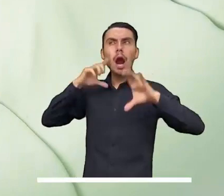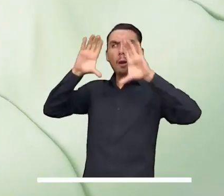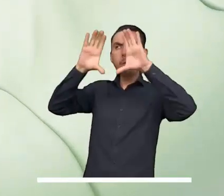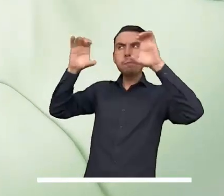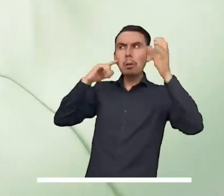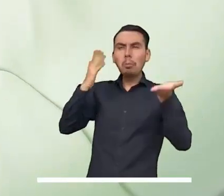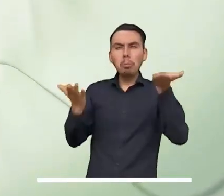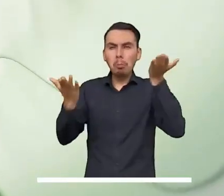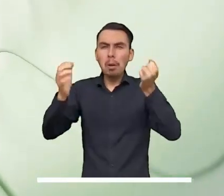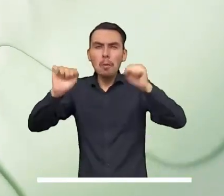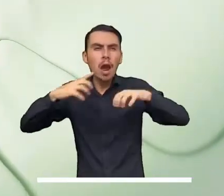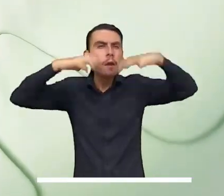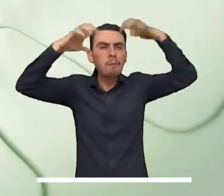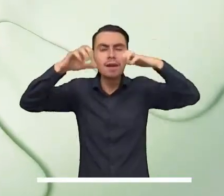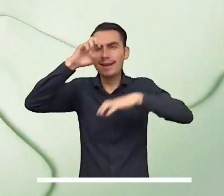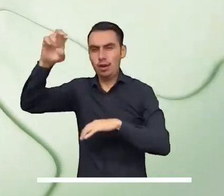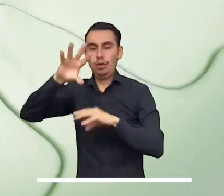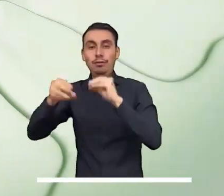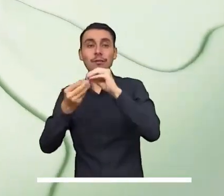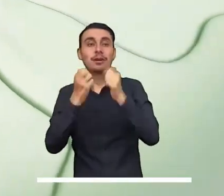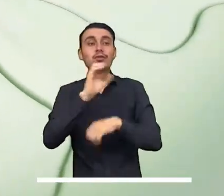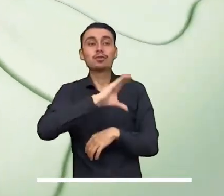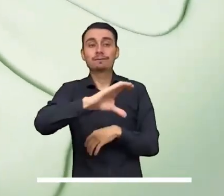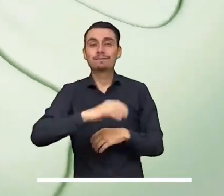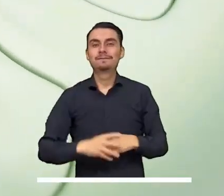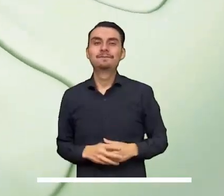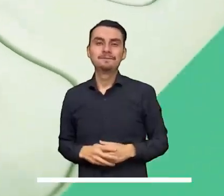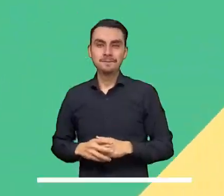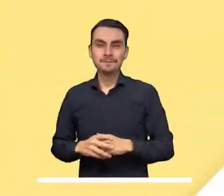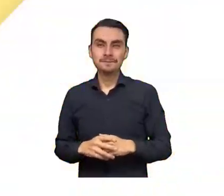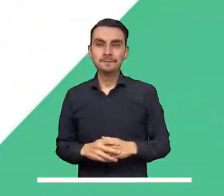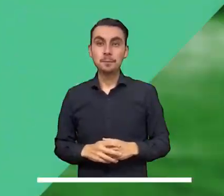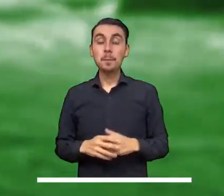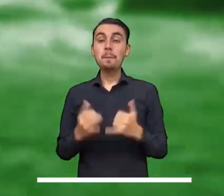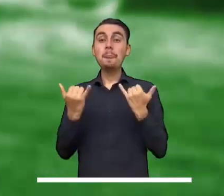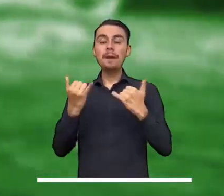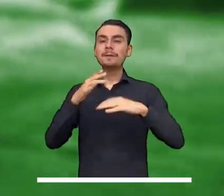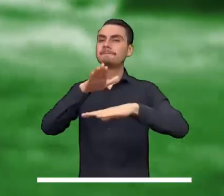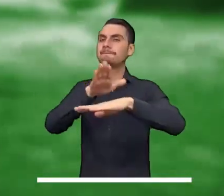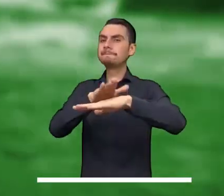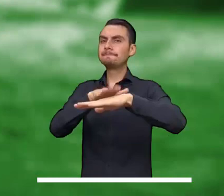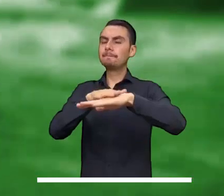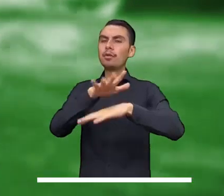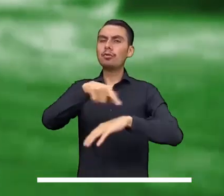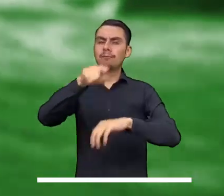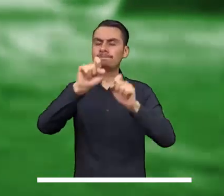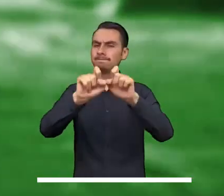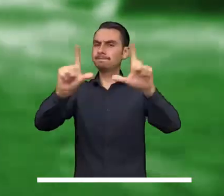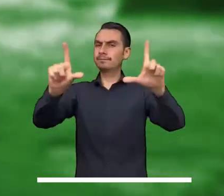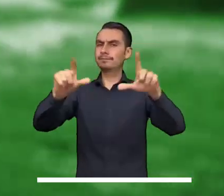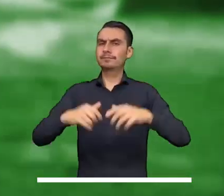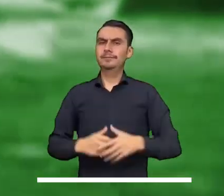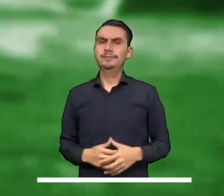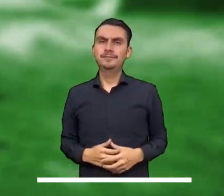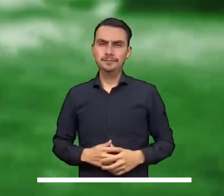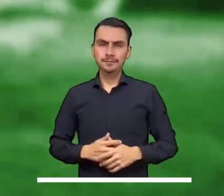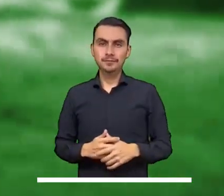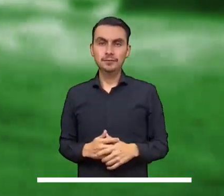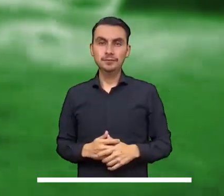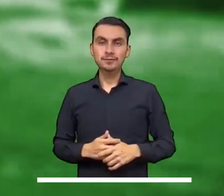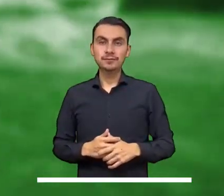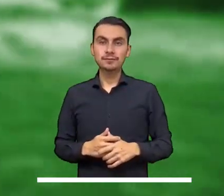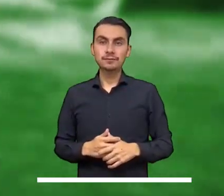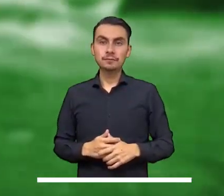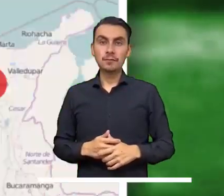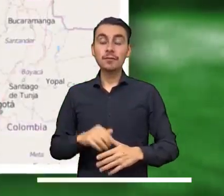tarde seminublada con algunas lluvias en el norte y el occidente. A continuación, los invitamos a conocer las alertas que